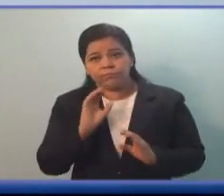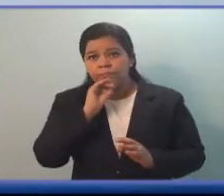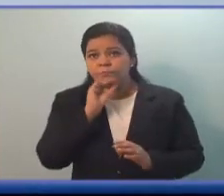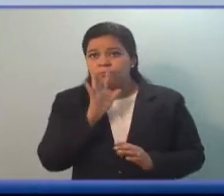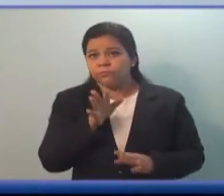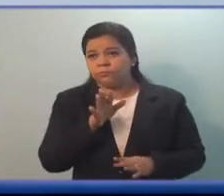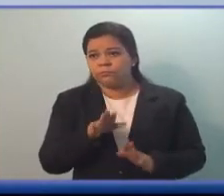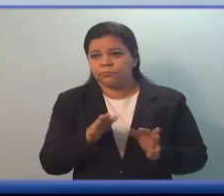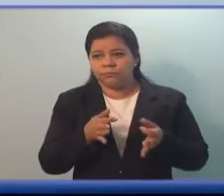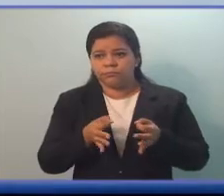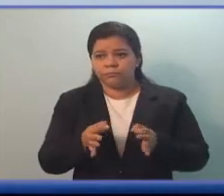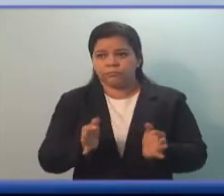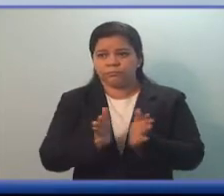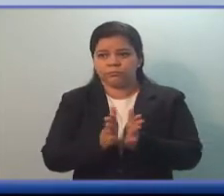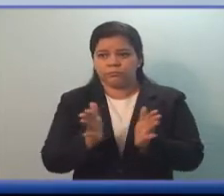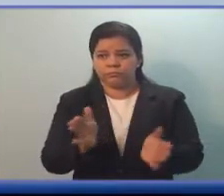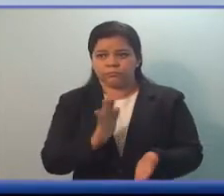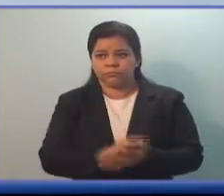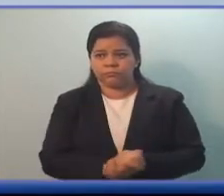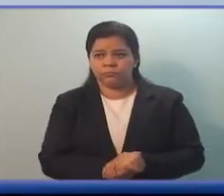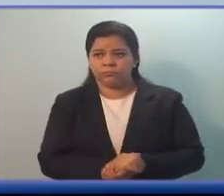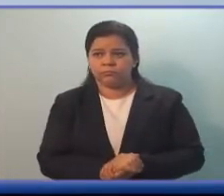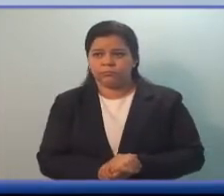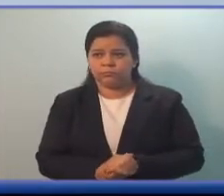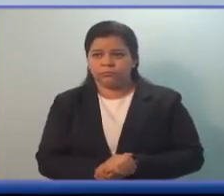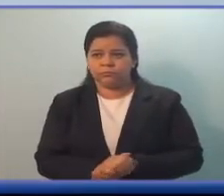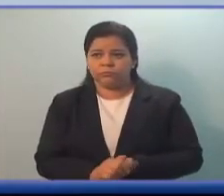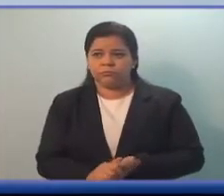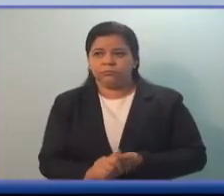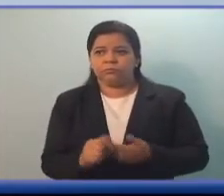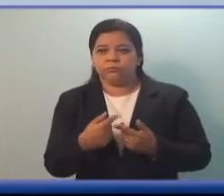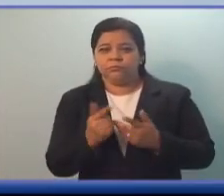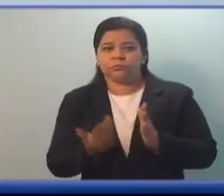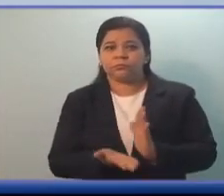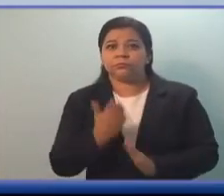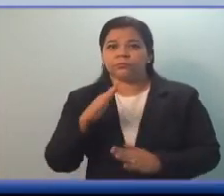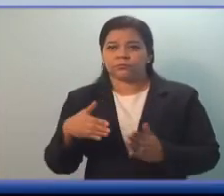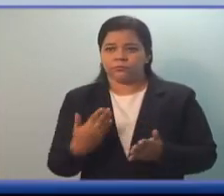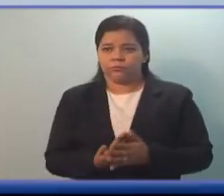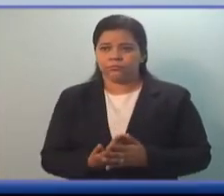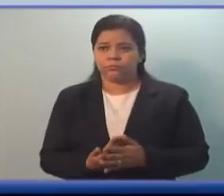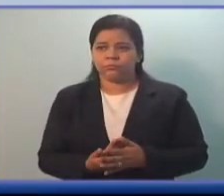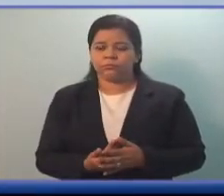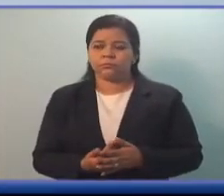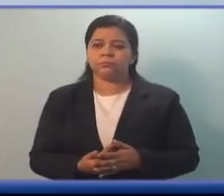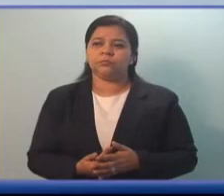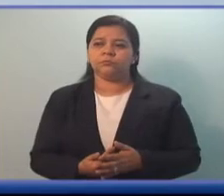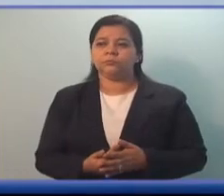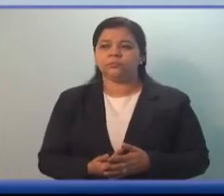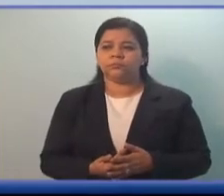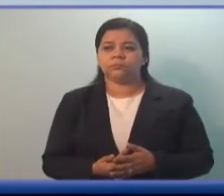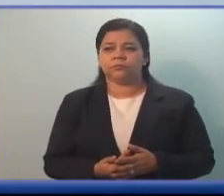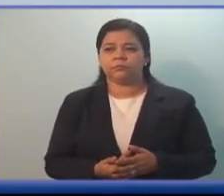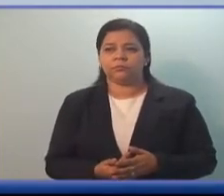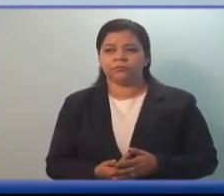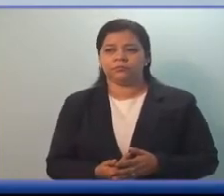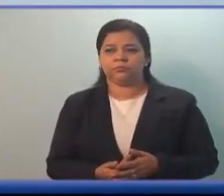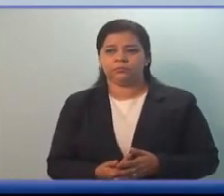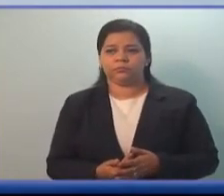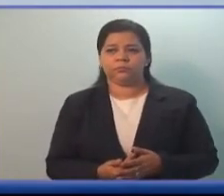términos generales, pero hay una cuestión importante, la mora judicial. Esto pasa también por